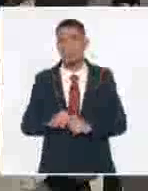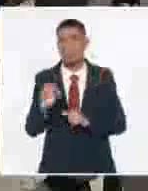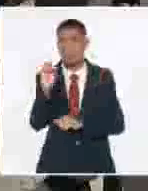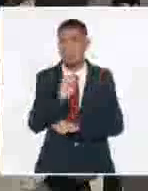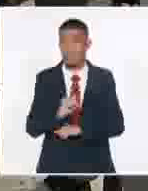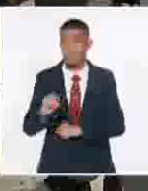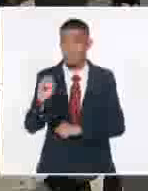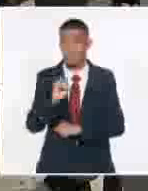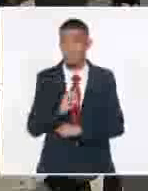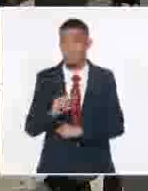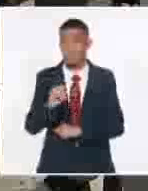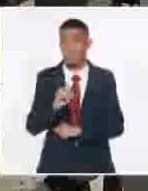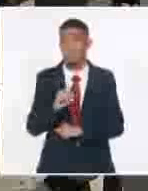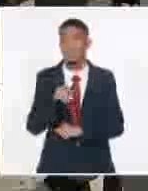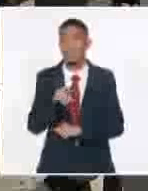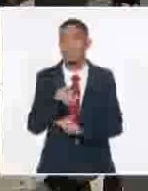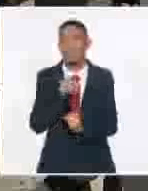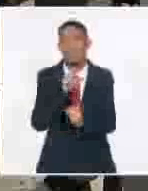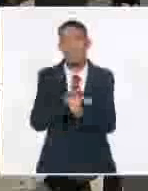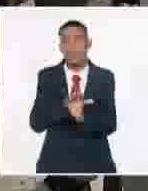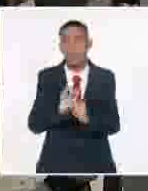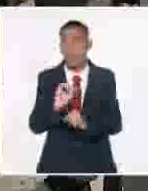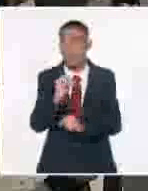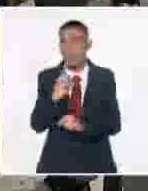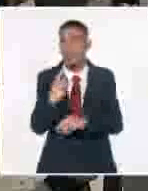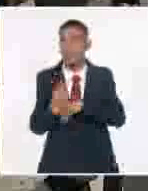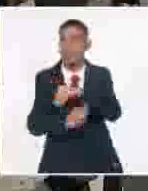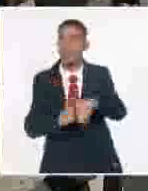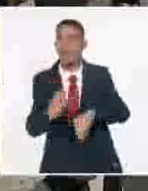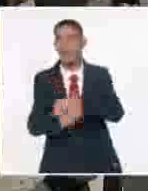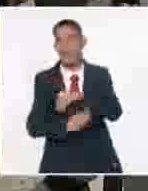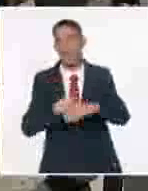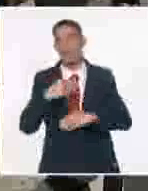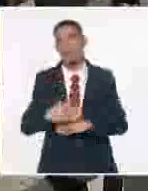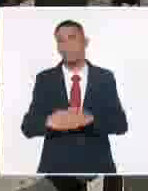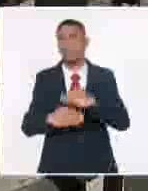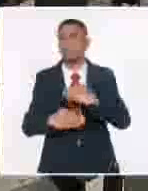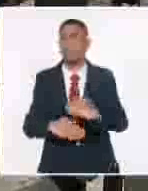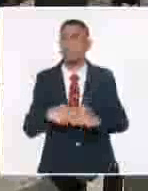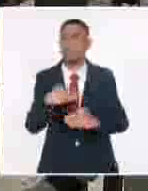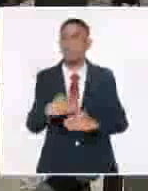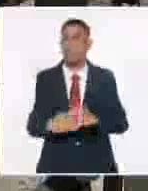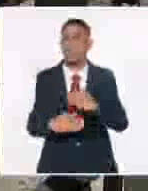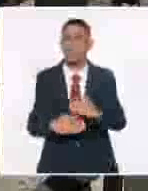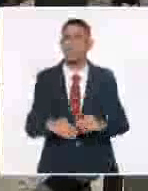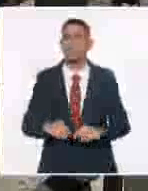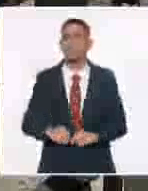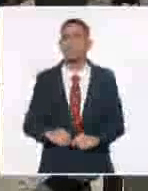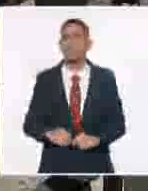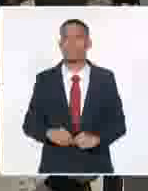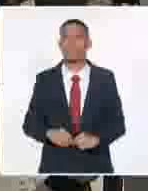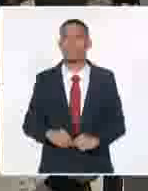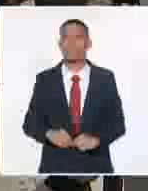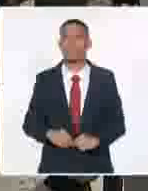organización, que ha de empezar por la reforma de los procedimientos y la composición, incluido el derecho de veto